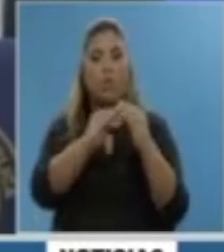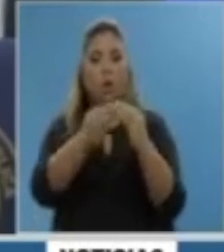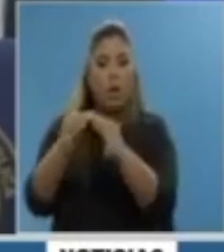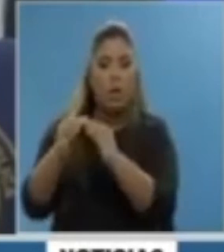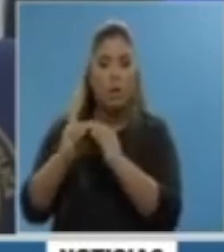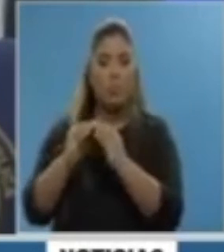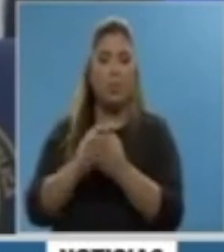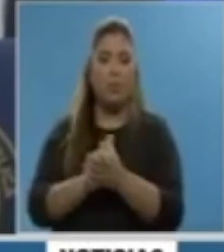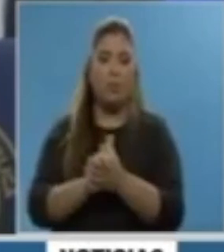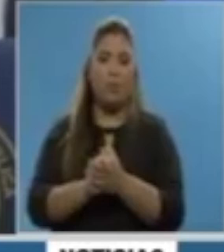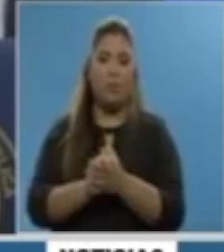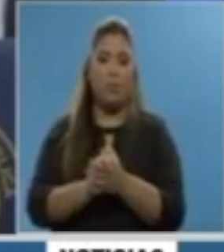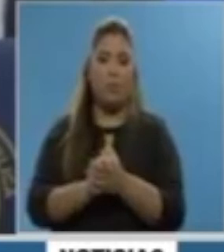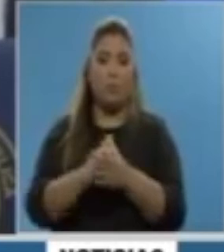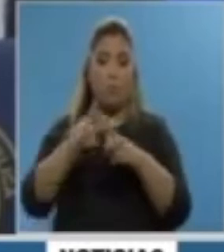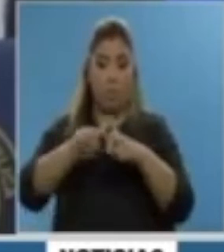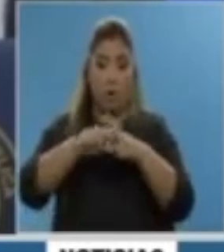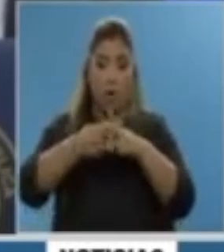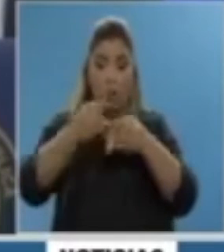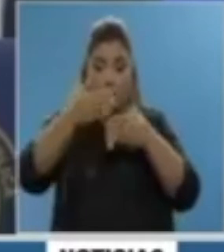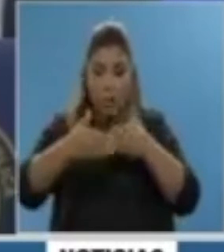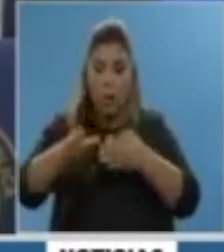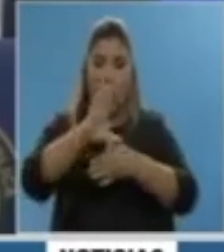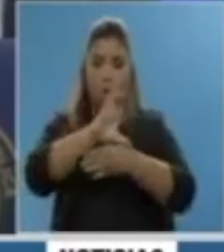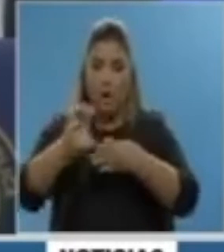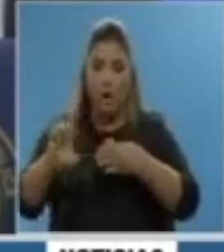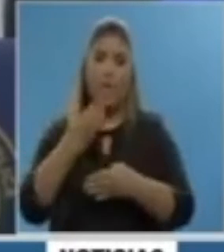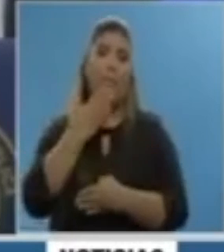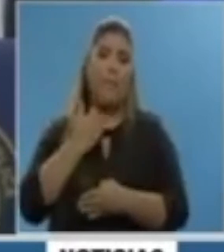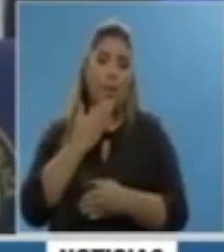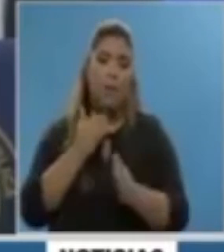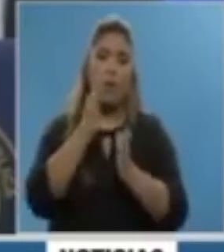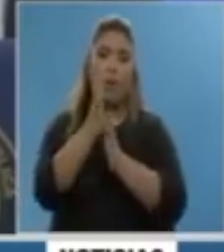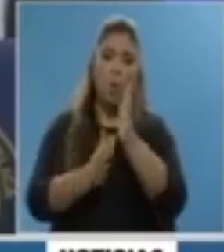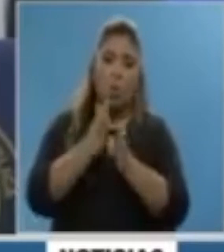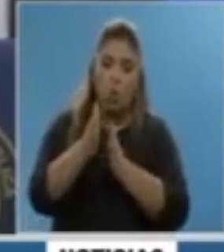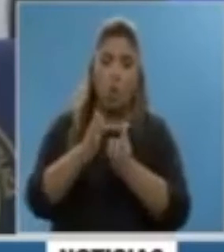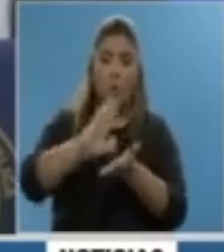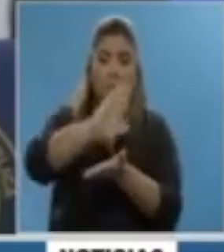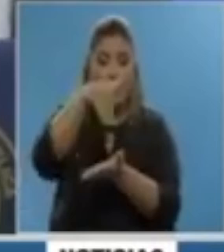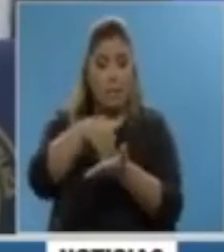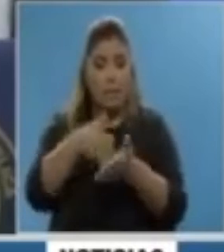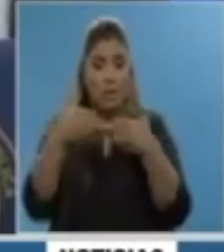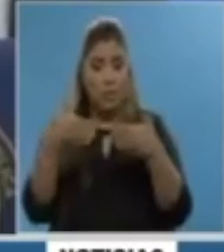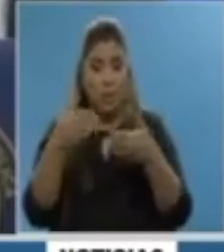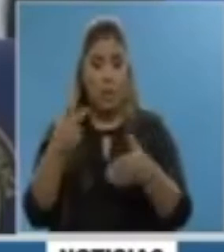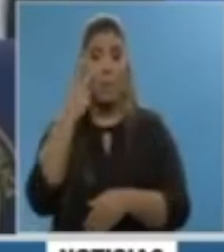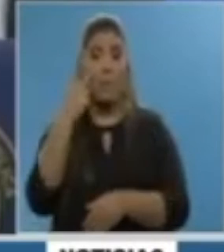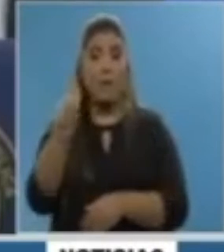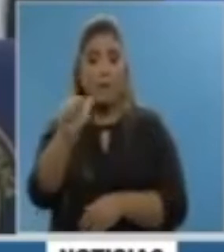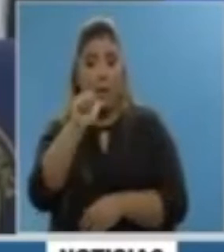corregimientos. Y ya a partir de ahí, tanto Coclé, Darién, Colón, la región metropolitana,